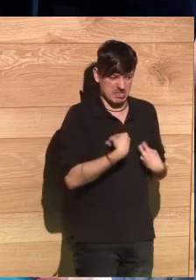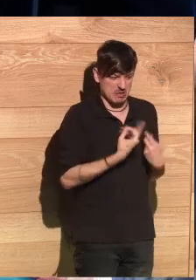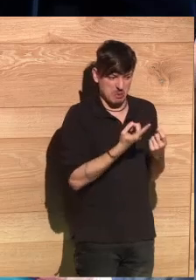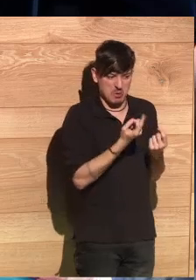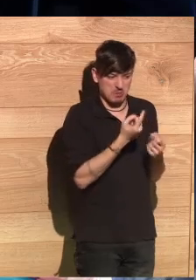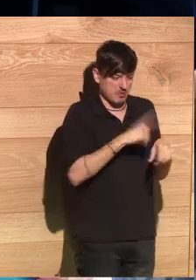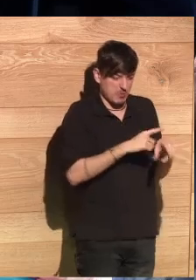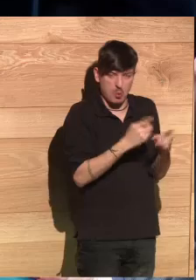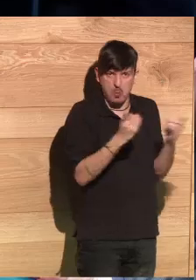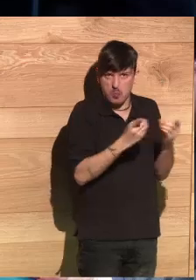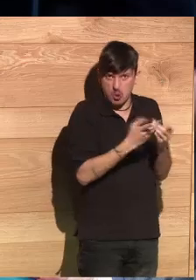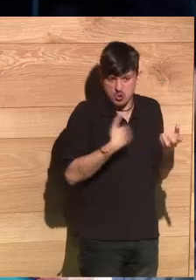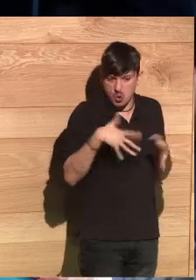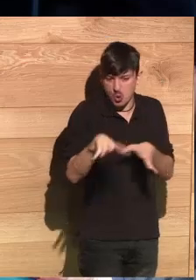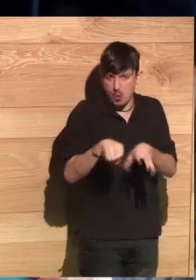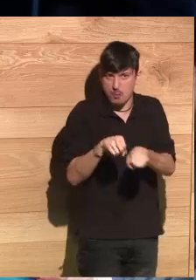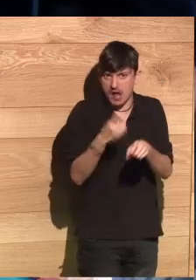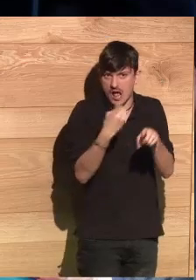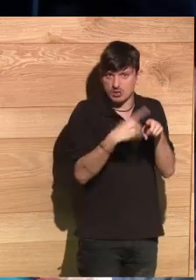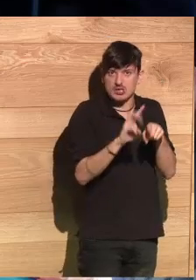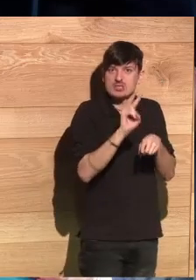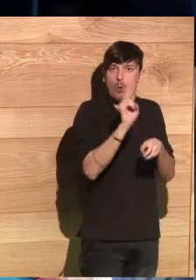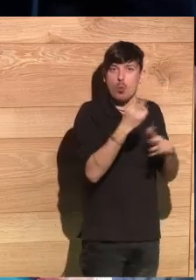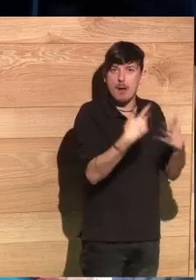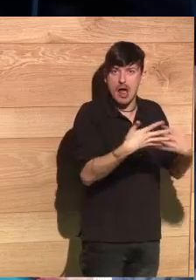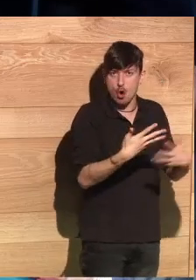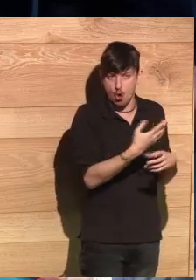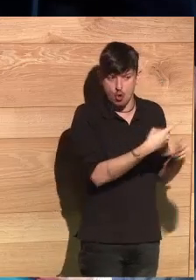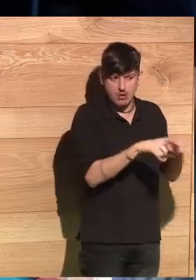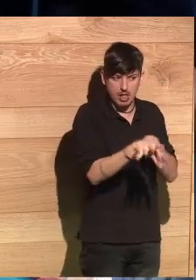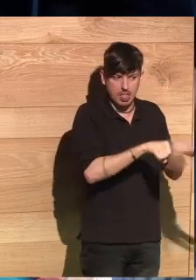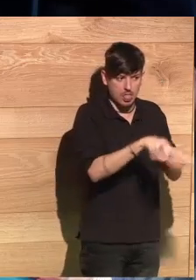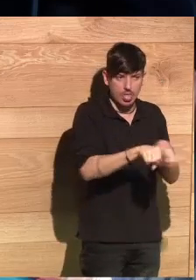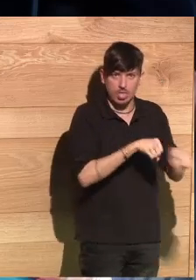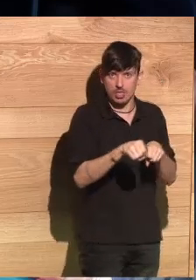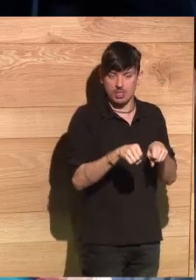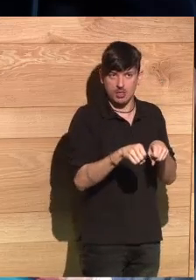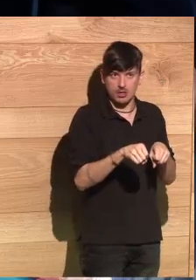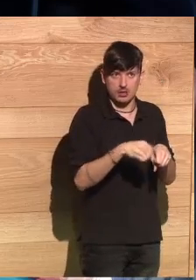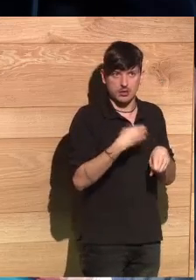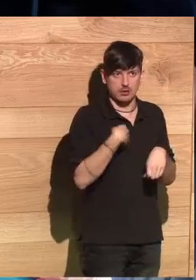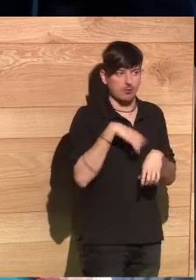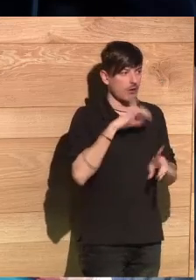voy a invertir en cosas. Entonces compraba todo de segunda mano. Entonces, pero lo que me fascina, y todavía voy